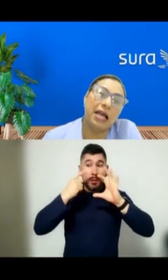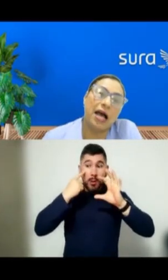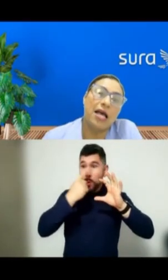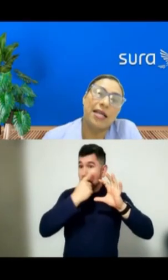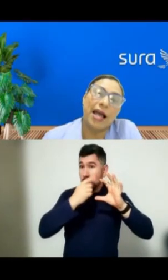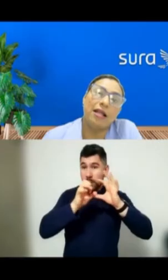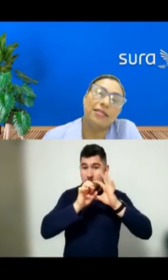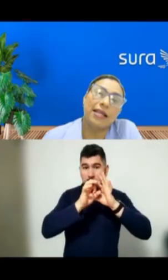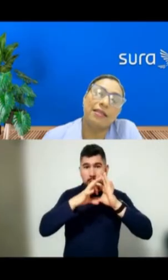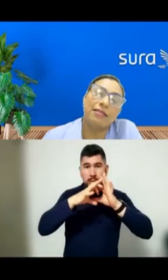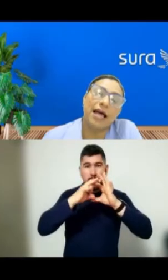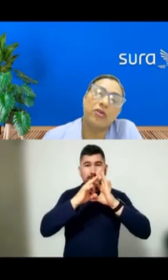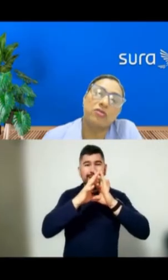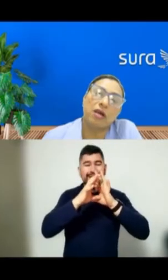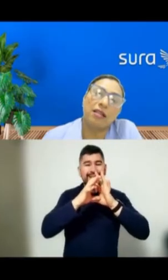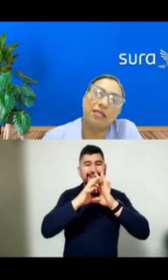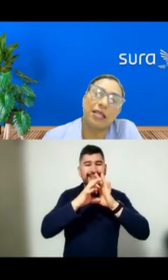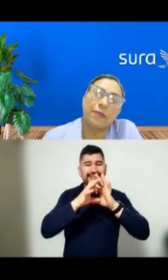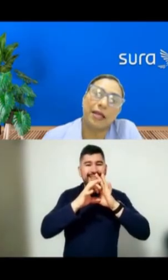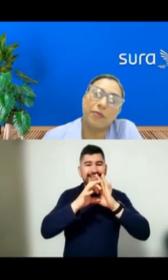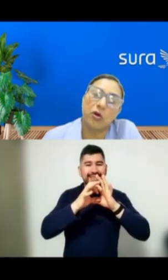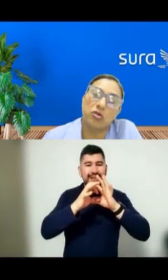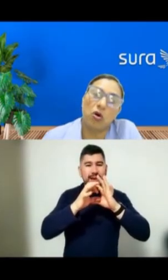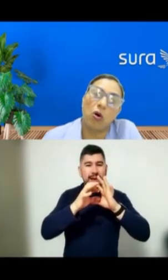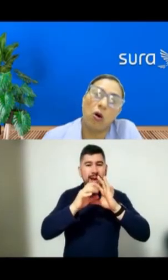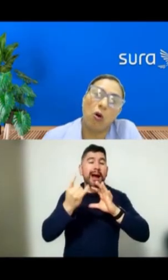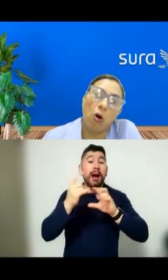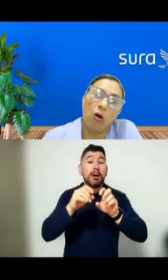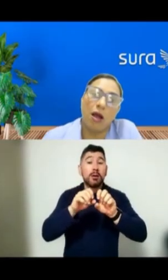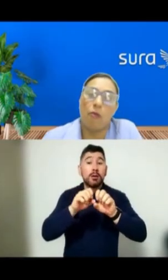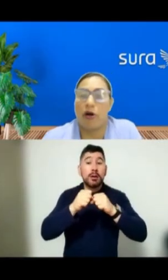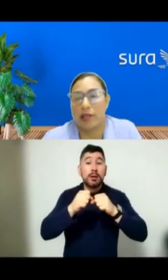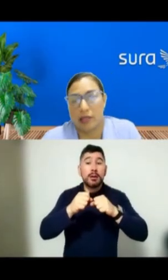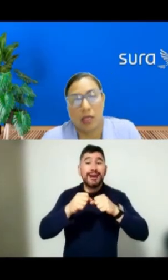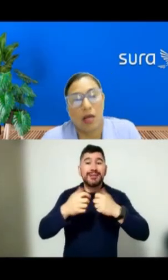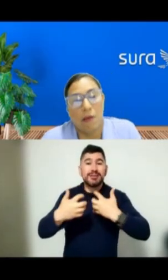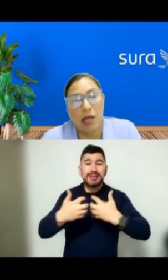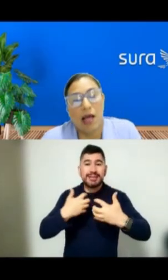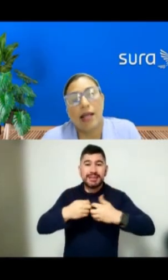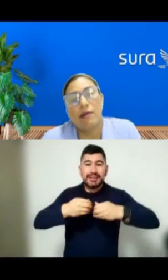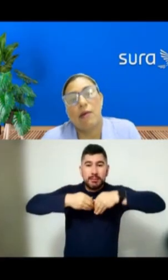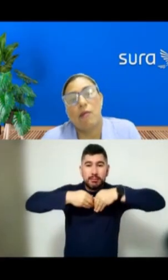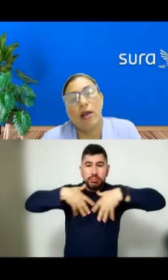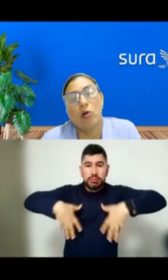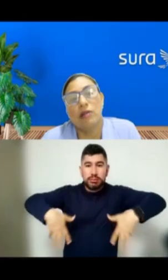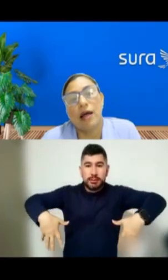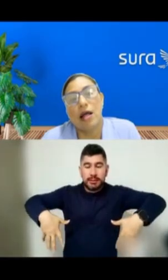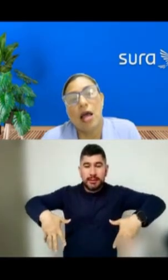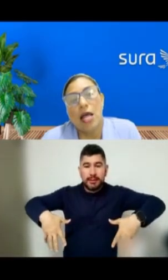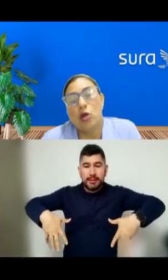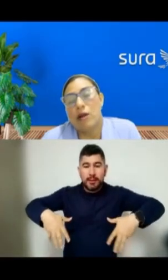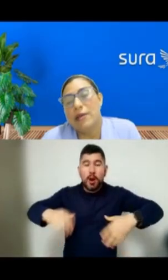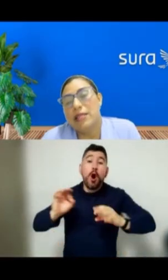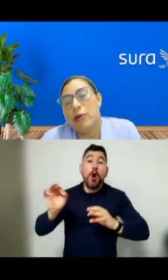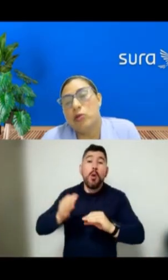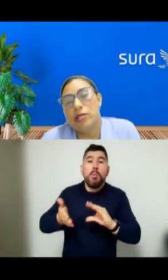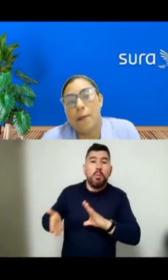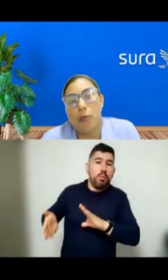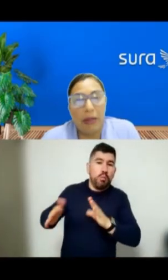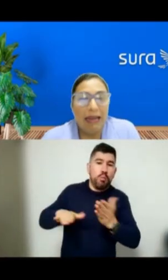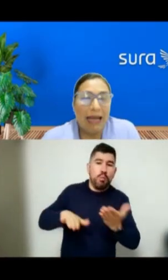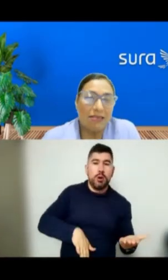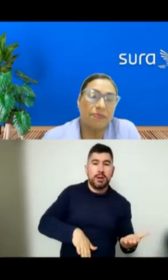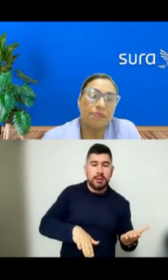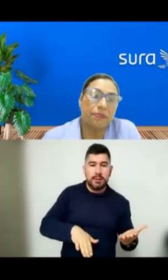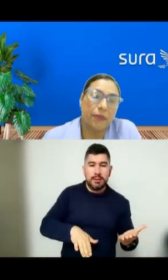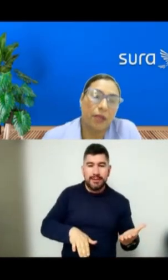paciente, nos indica que hay daños al sistema nervioso o la muerte, ¿verdad? Aquí vamos a encontrar normalmente pues